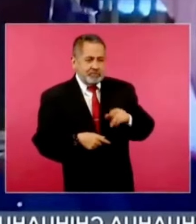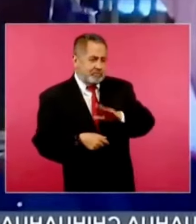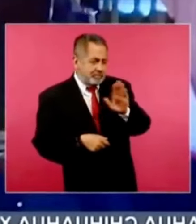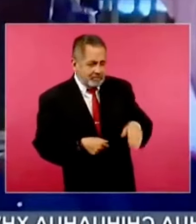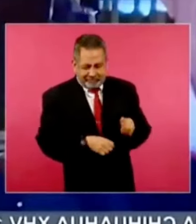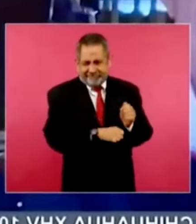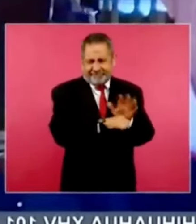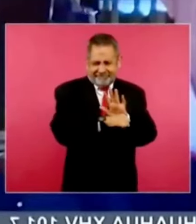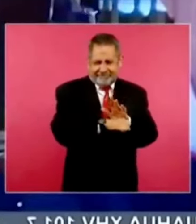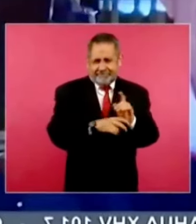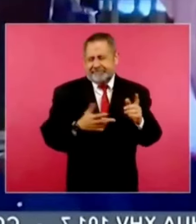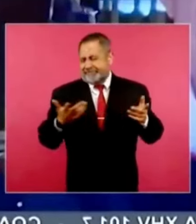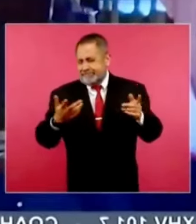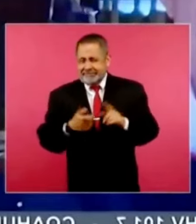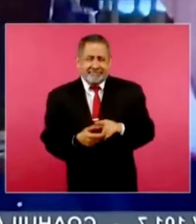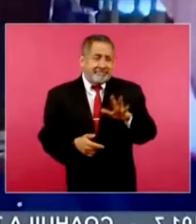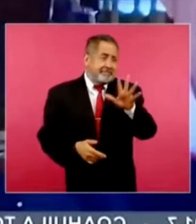cuando estamos hablando de casi